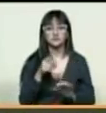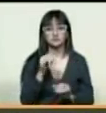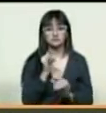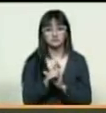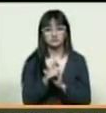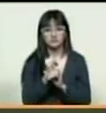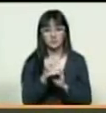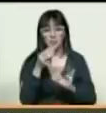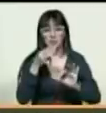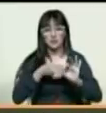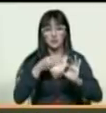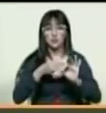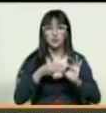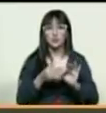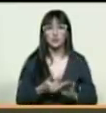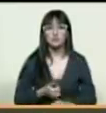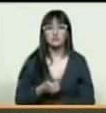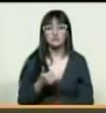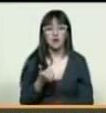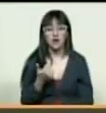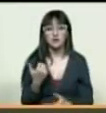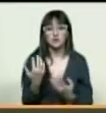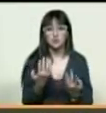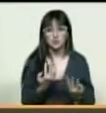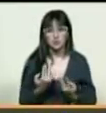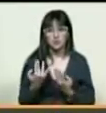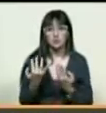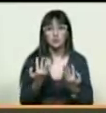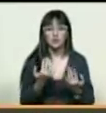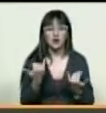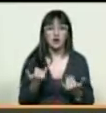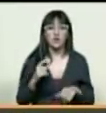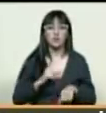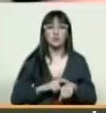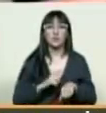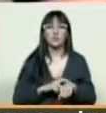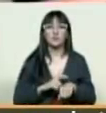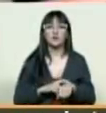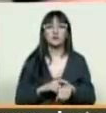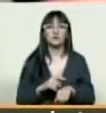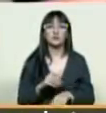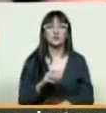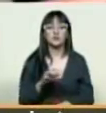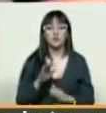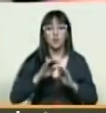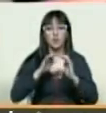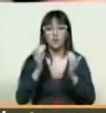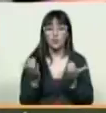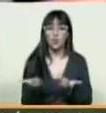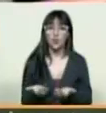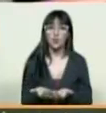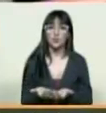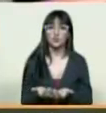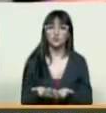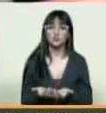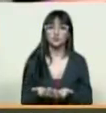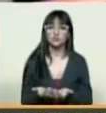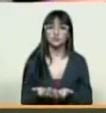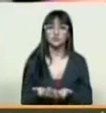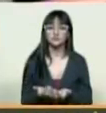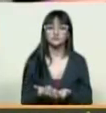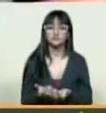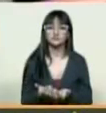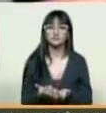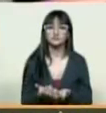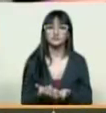Creo que es la criptoactivo más atractivo que hay en los actuales momentos en el vasto universo de los criptoactivos